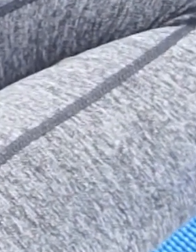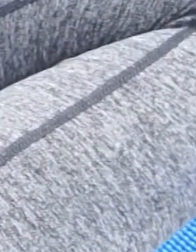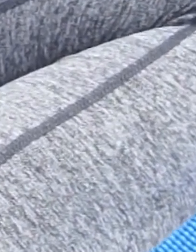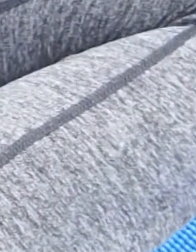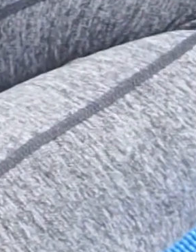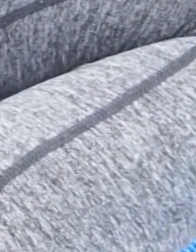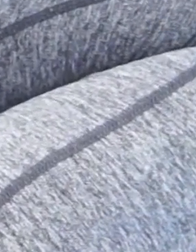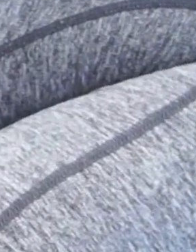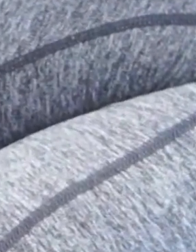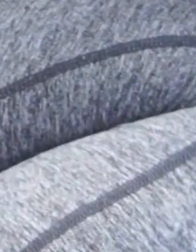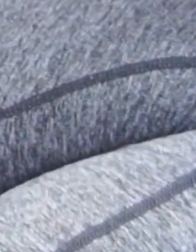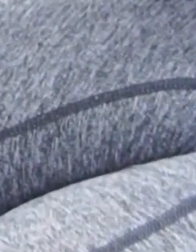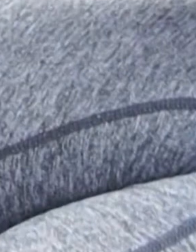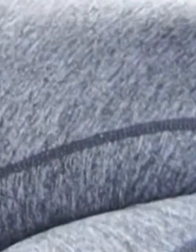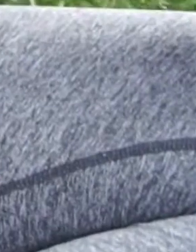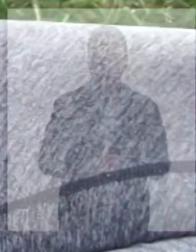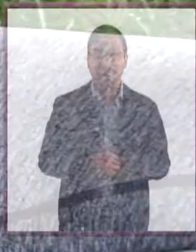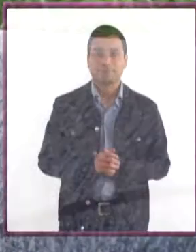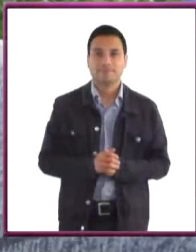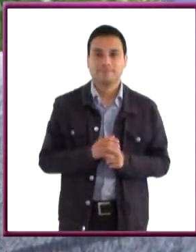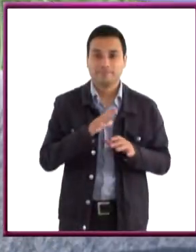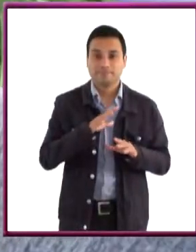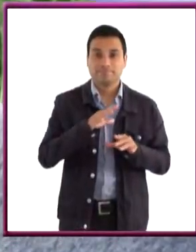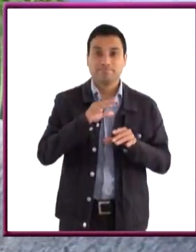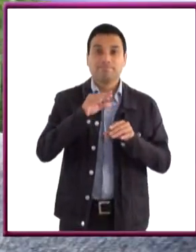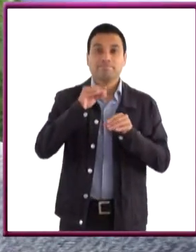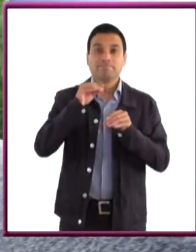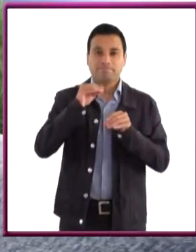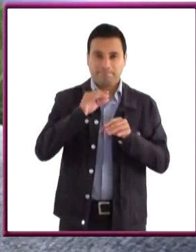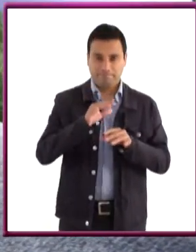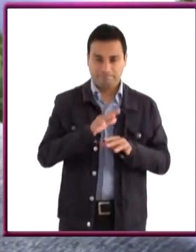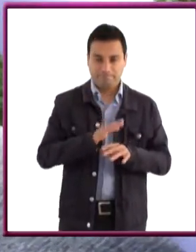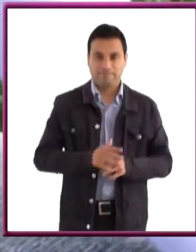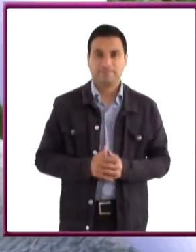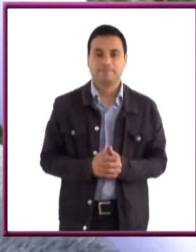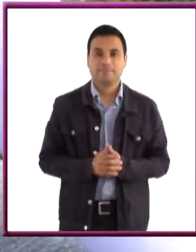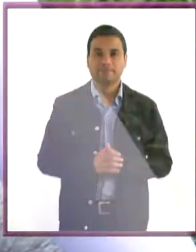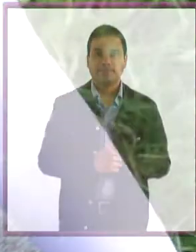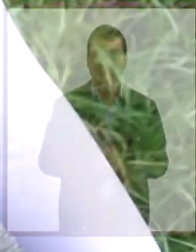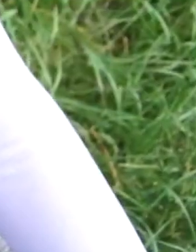El suave ascenso y descenso de tu pecho.